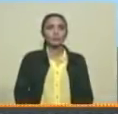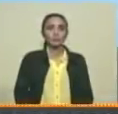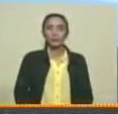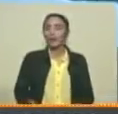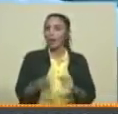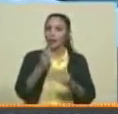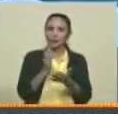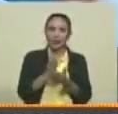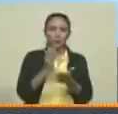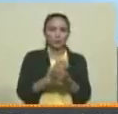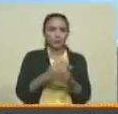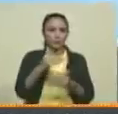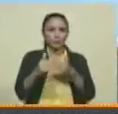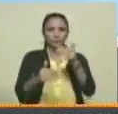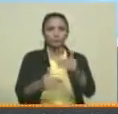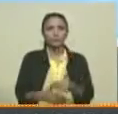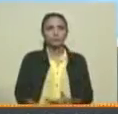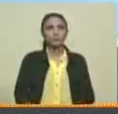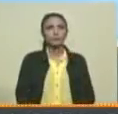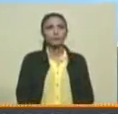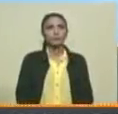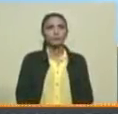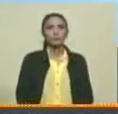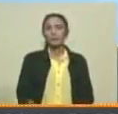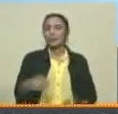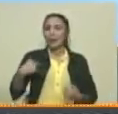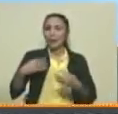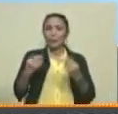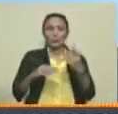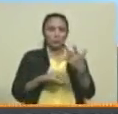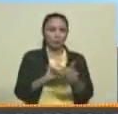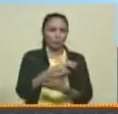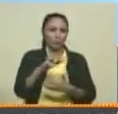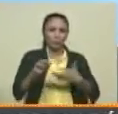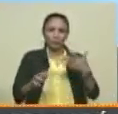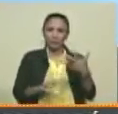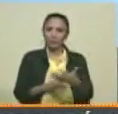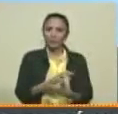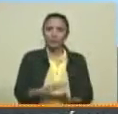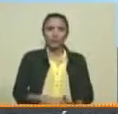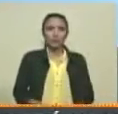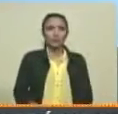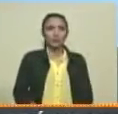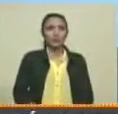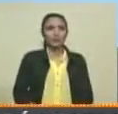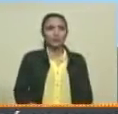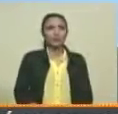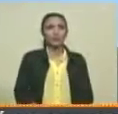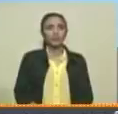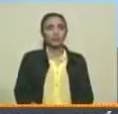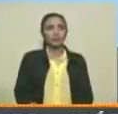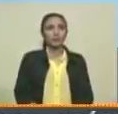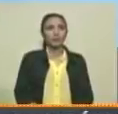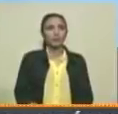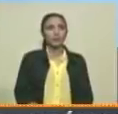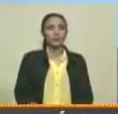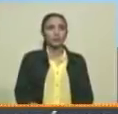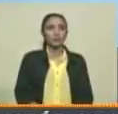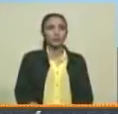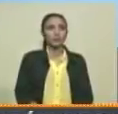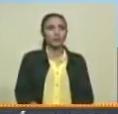Siempre, siempre. Y hemos soportado mil guerras. En Washington, en la OEA, se volvieron